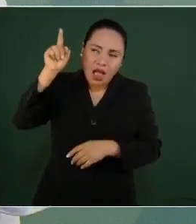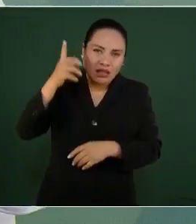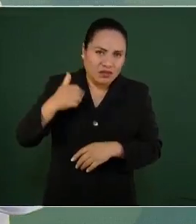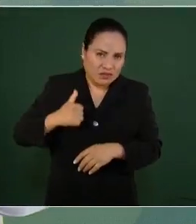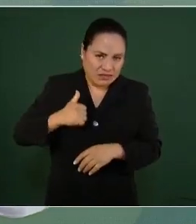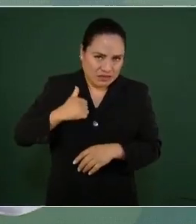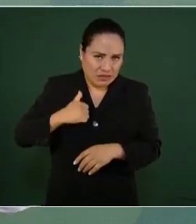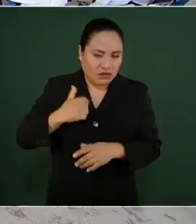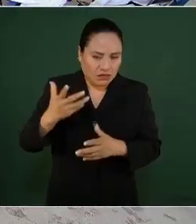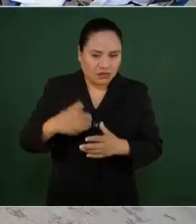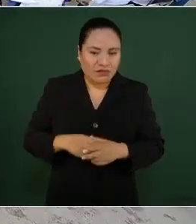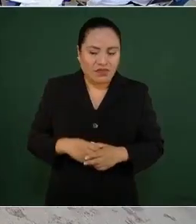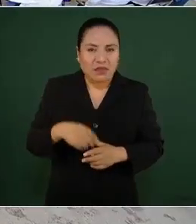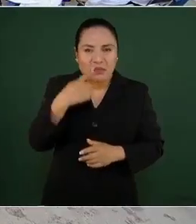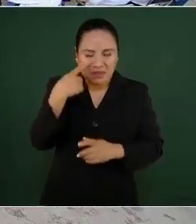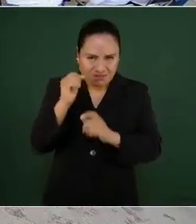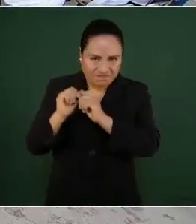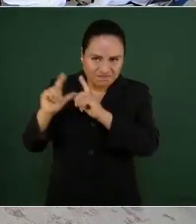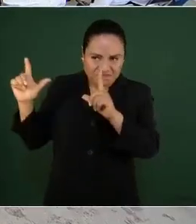Miren.